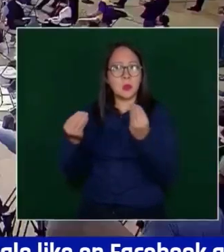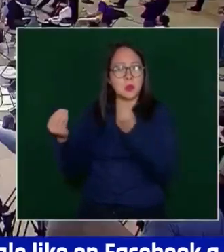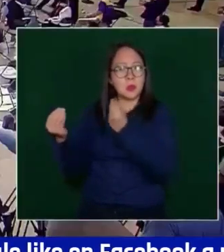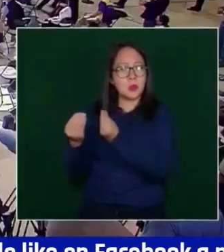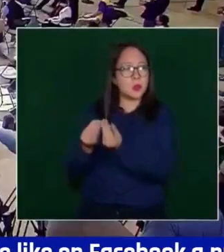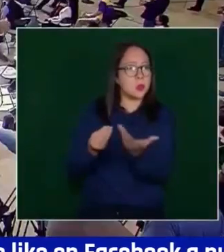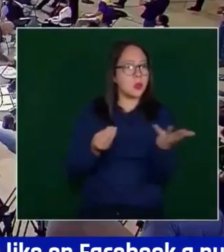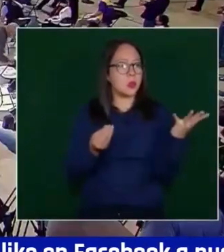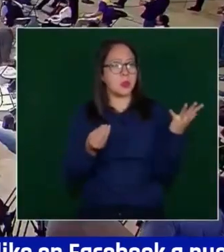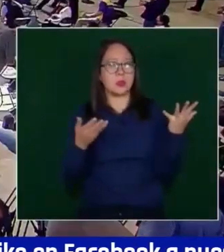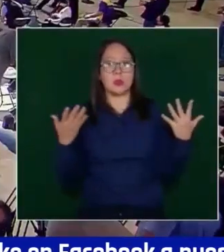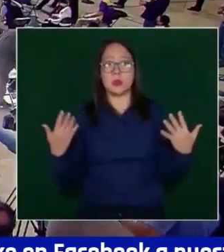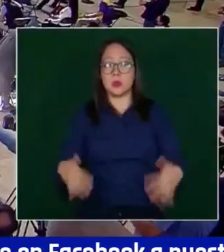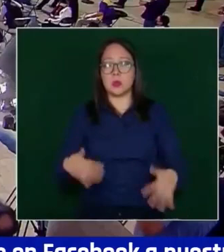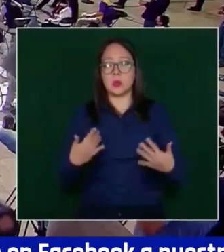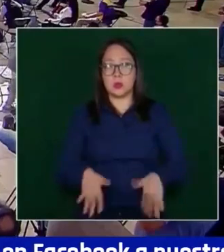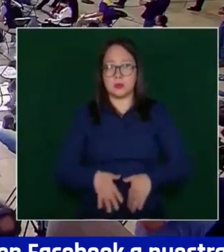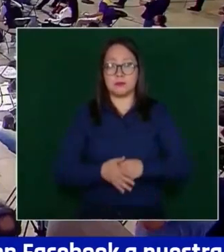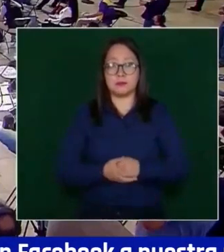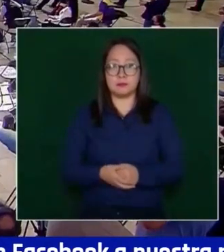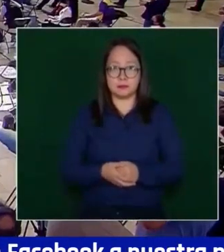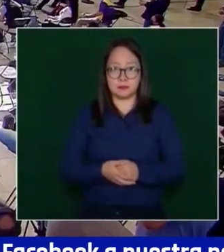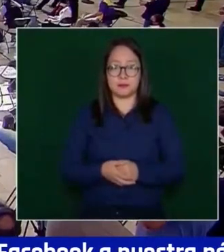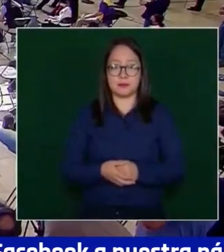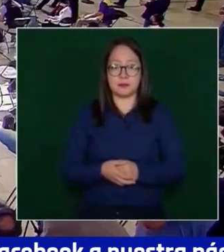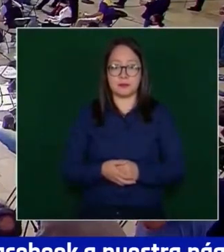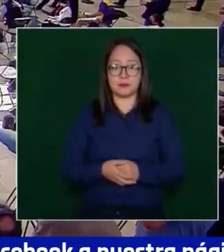Para mí, pues, es